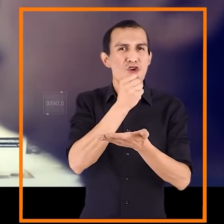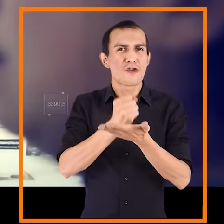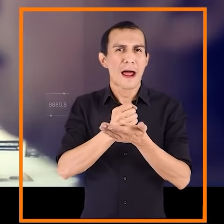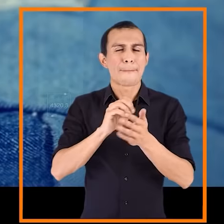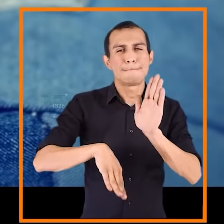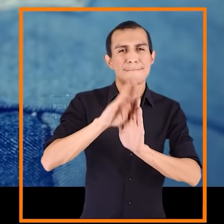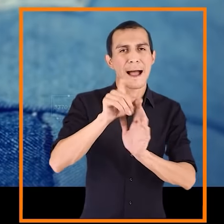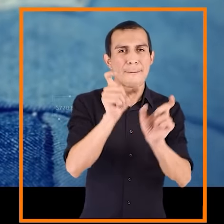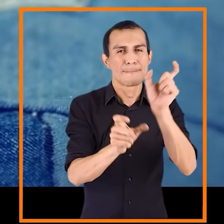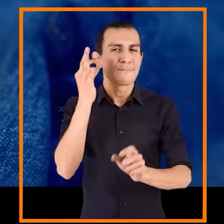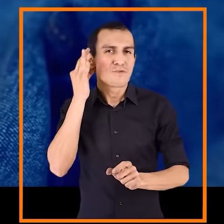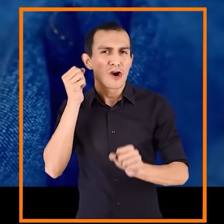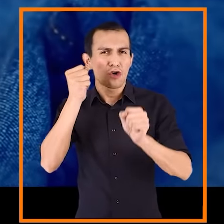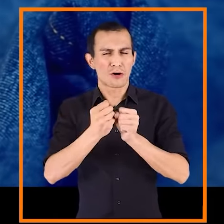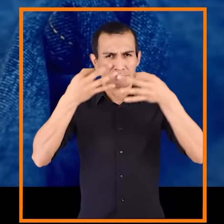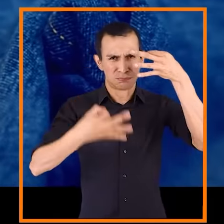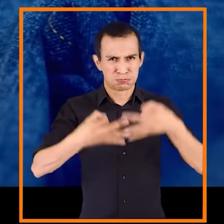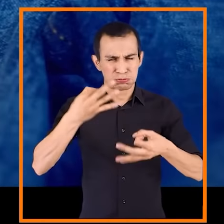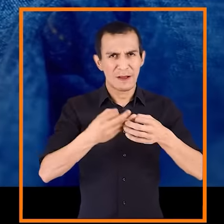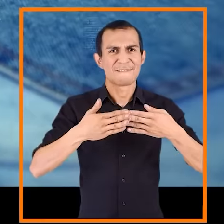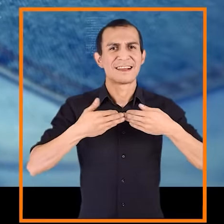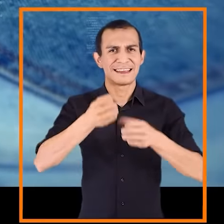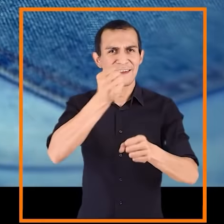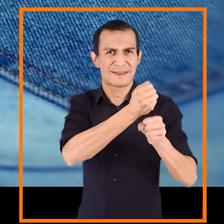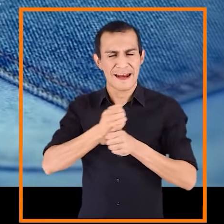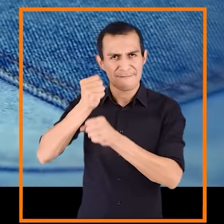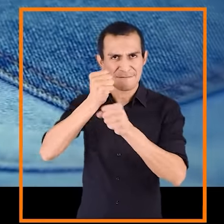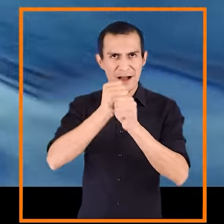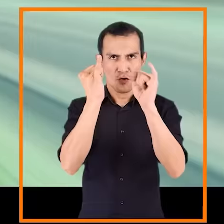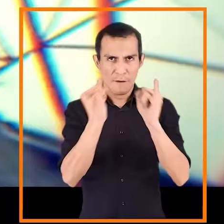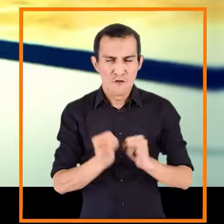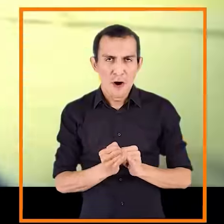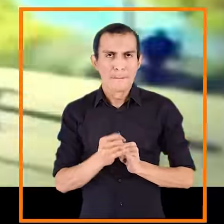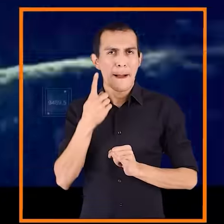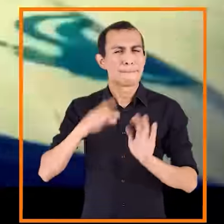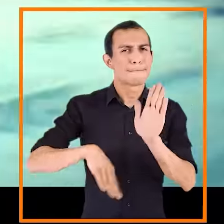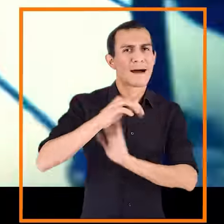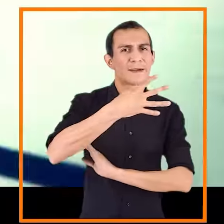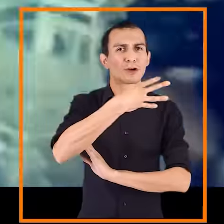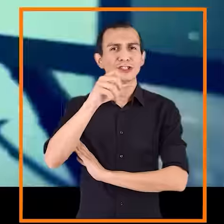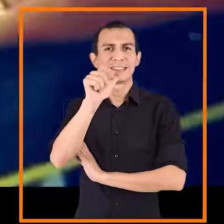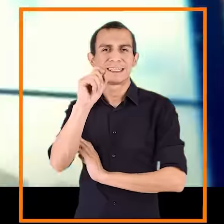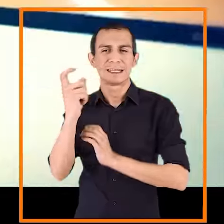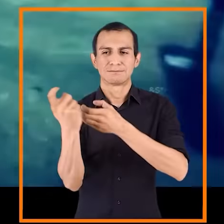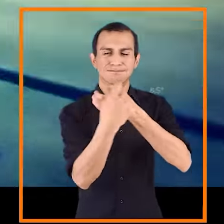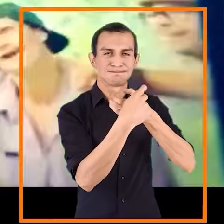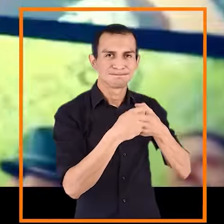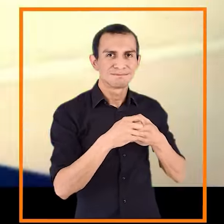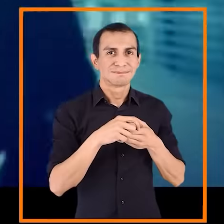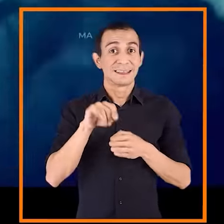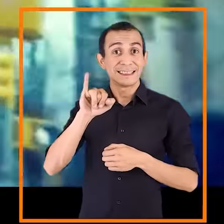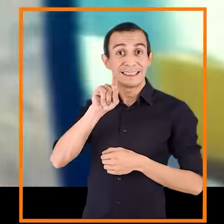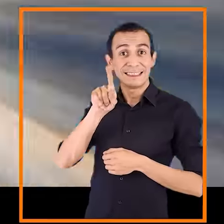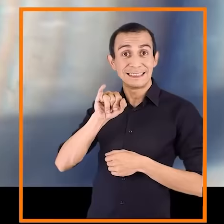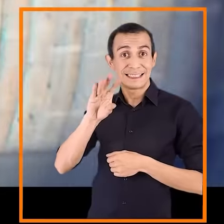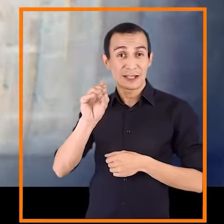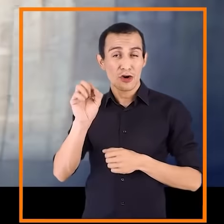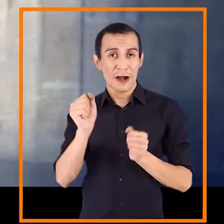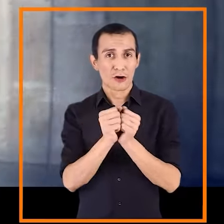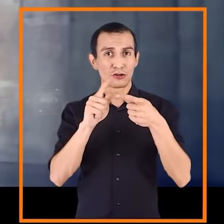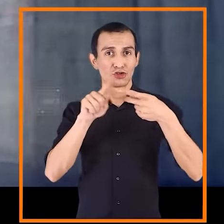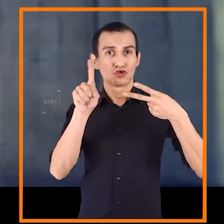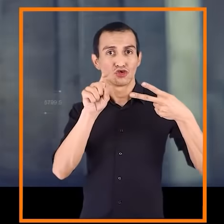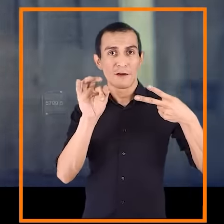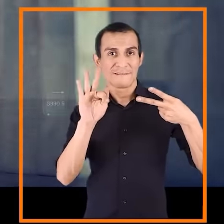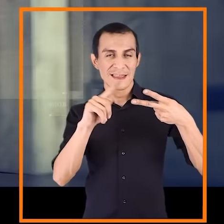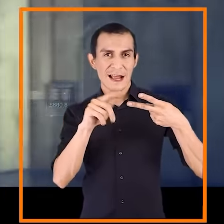quieren llegar a más mujeres con una opción formal y flexible de trabajo. Entre más de 460 postulantes, Isidora Azolas